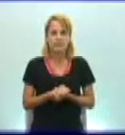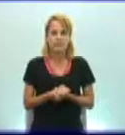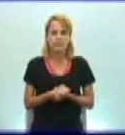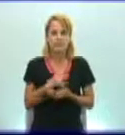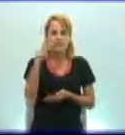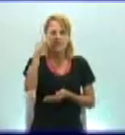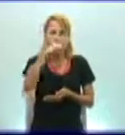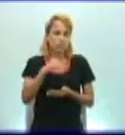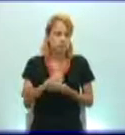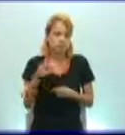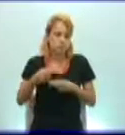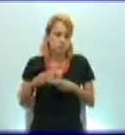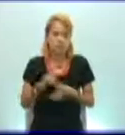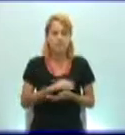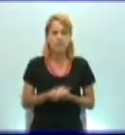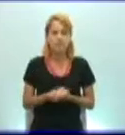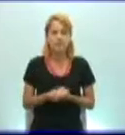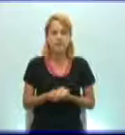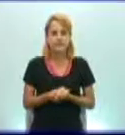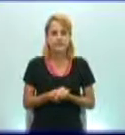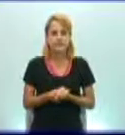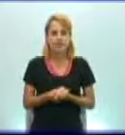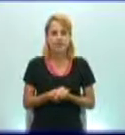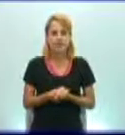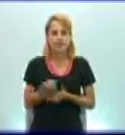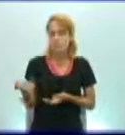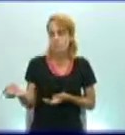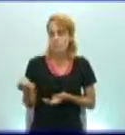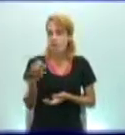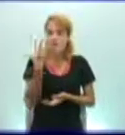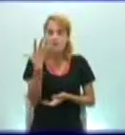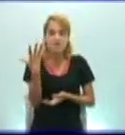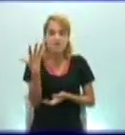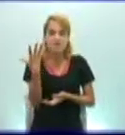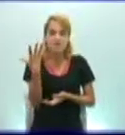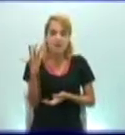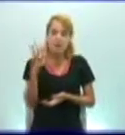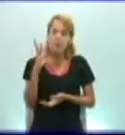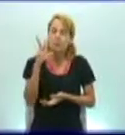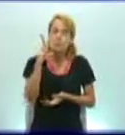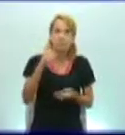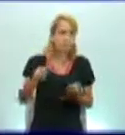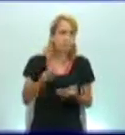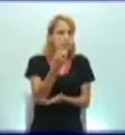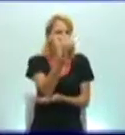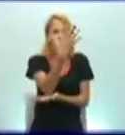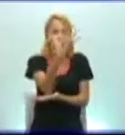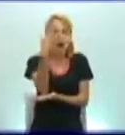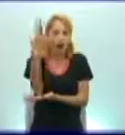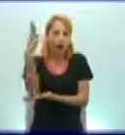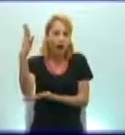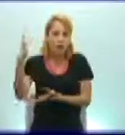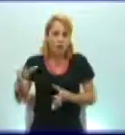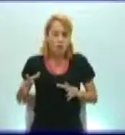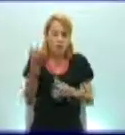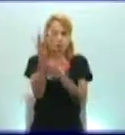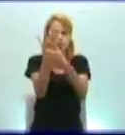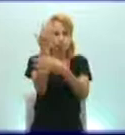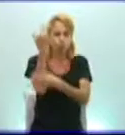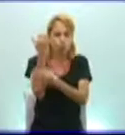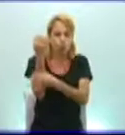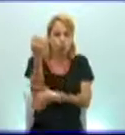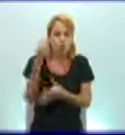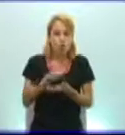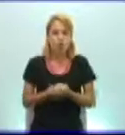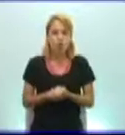anónimo, y dice: nos maravillamos ante majestuosos árboles de troncos perfectamente rectos, sin